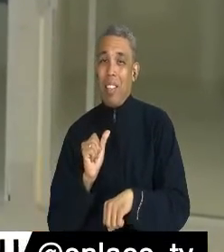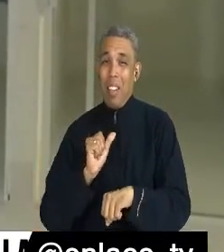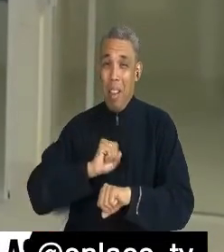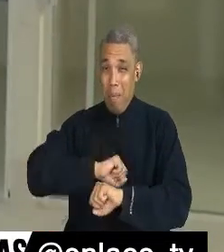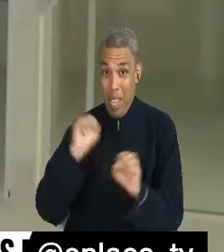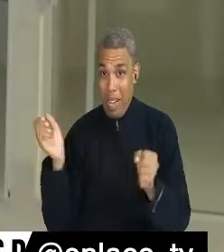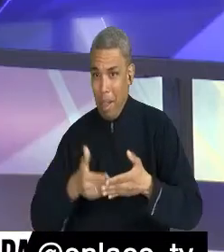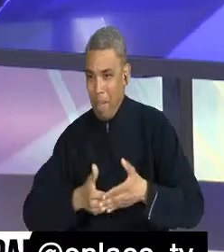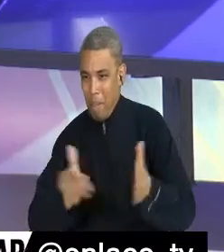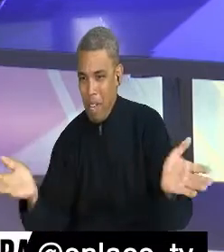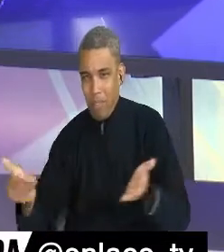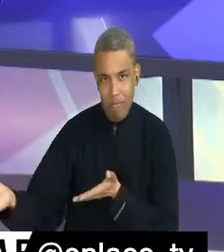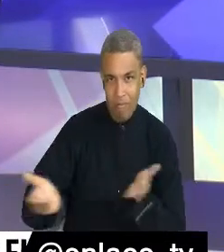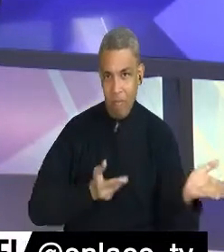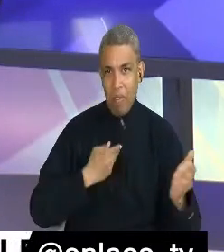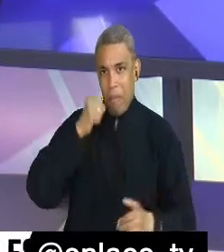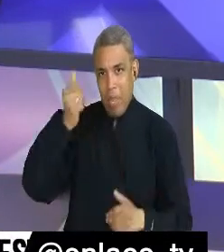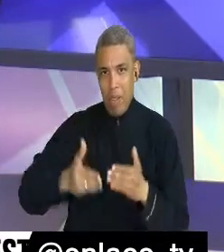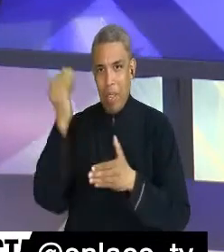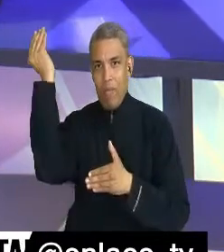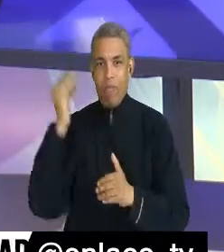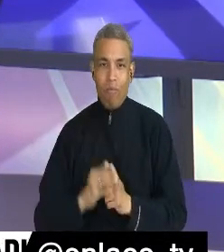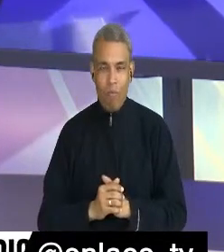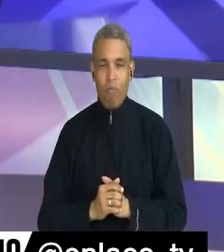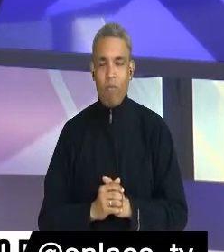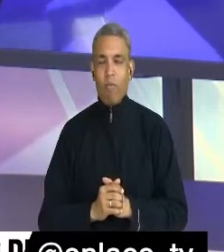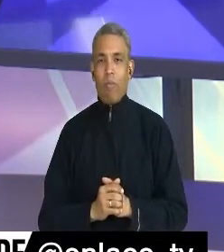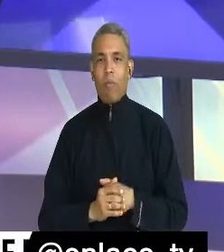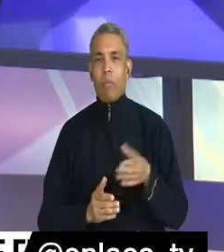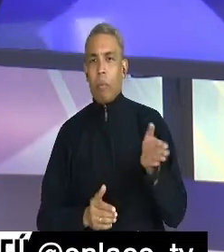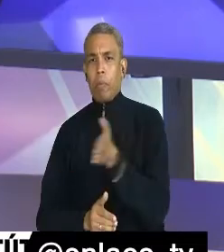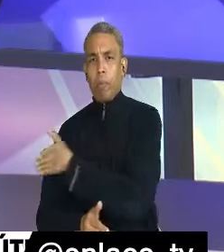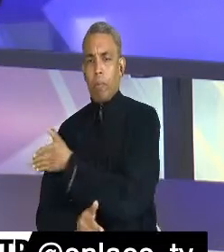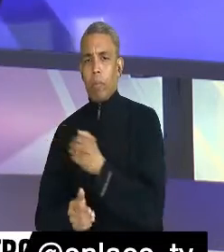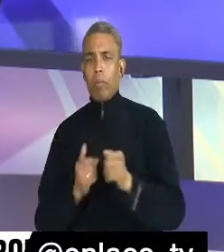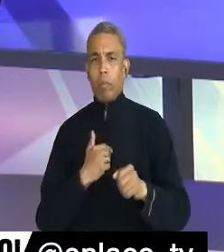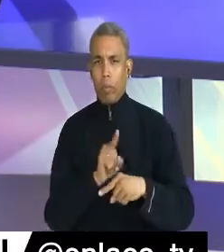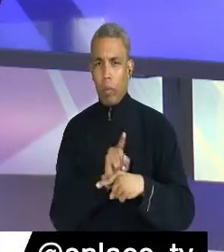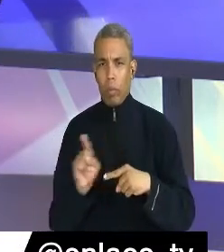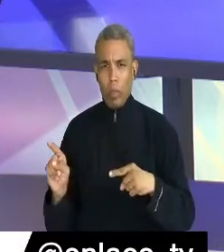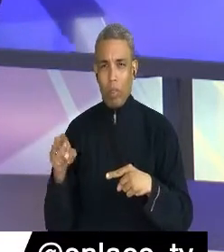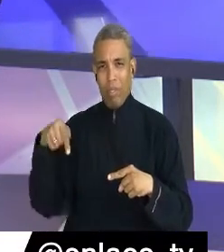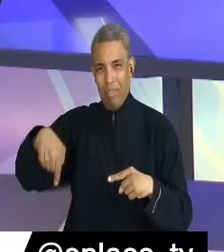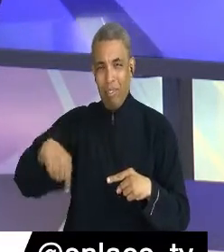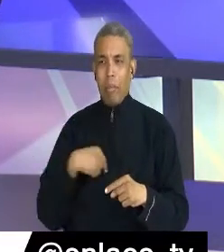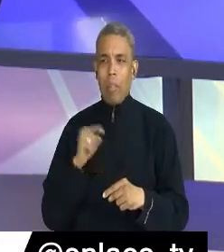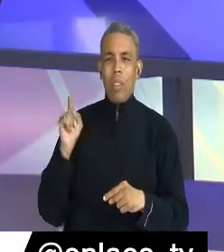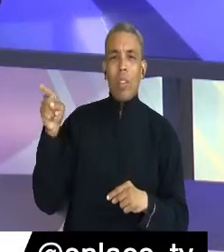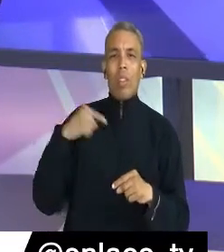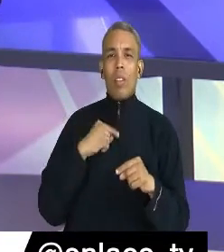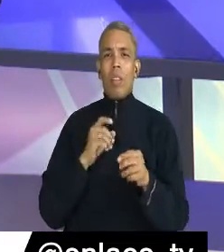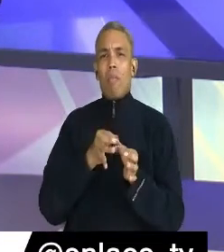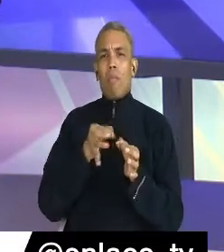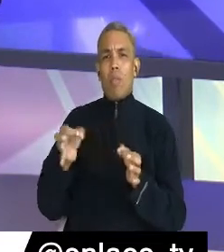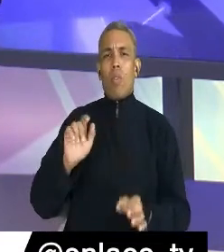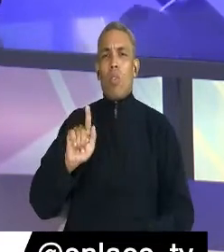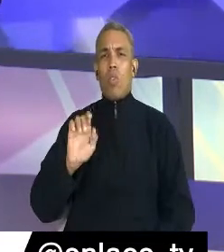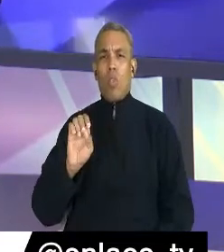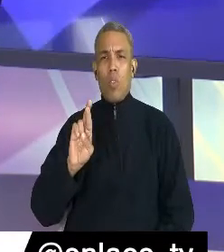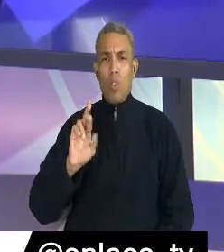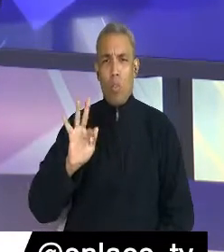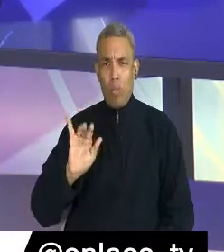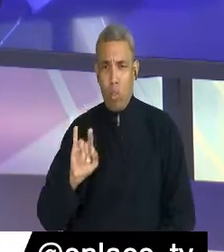asistencial y esta semana comenzarán obras de construcción en el colegio agropecuario del corregimiento la fortuna como esa